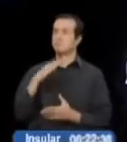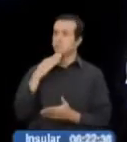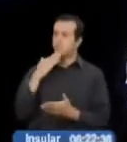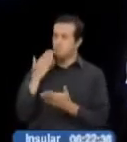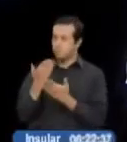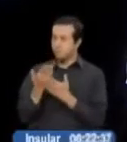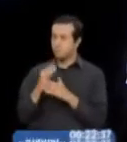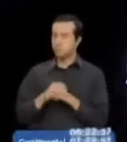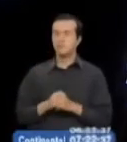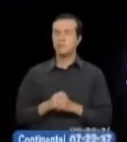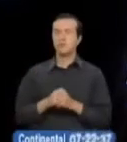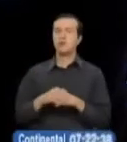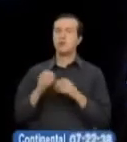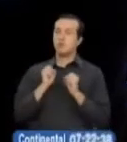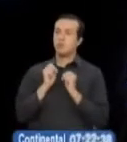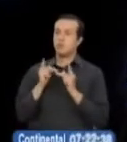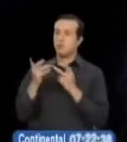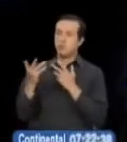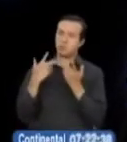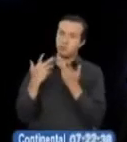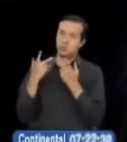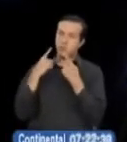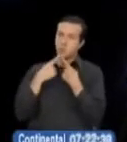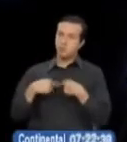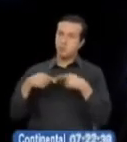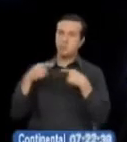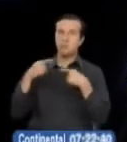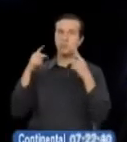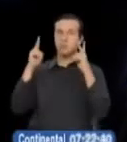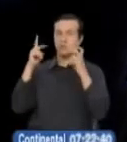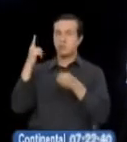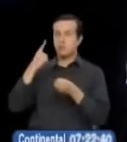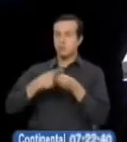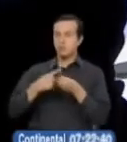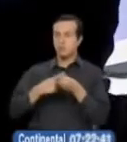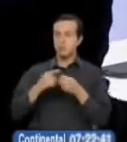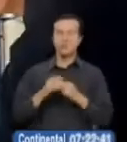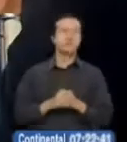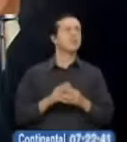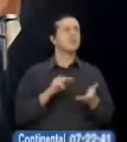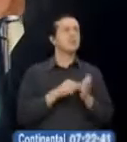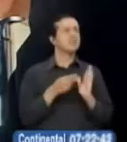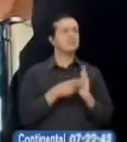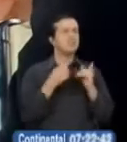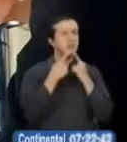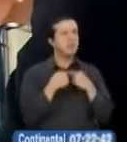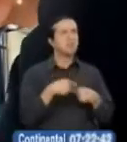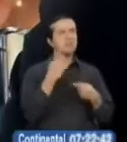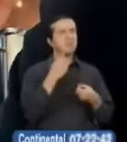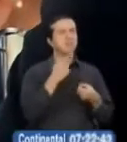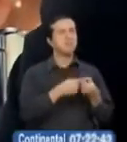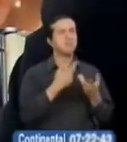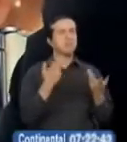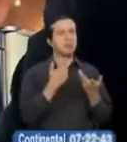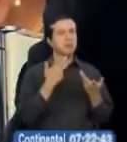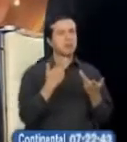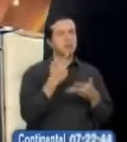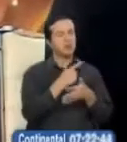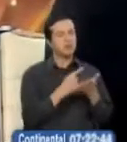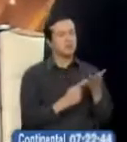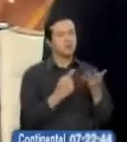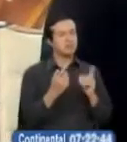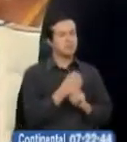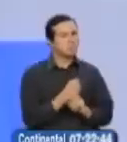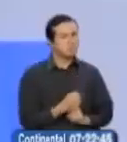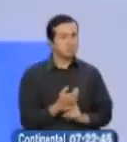gracias, Carlos, y por la oportunidad de hablar de la declaración de Quito. ¿En qué consiste esta declaración de Quito? Sí. O sea, ¿cuáles son las conclusiones?